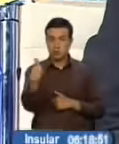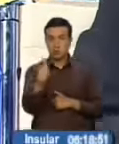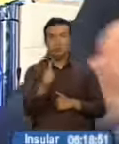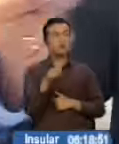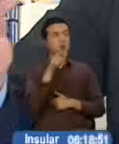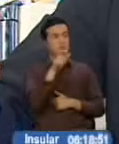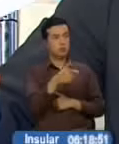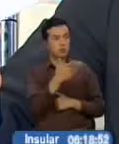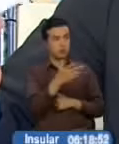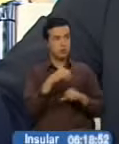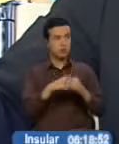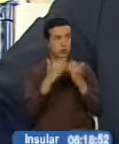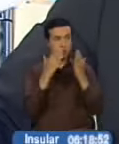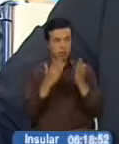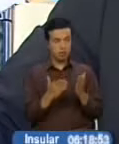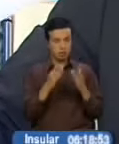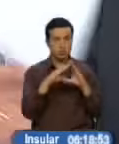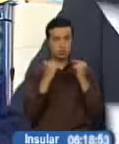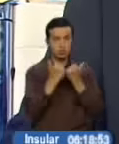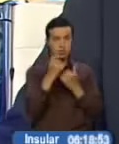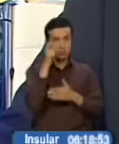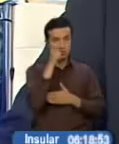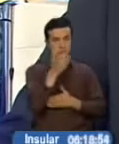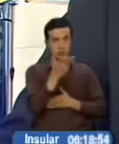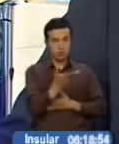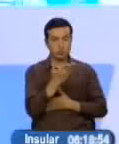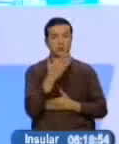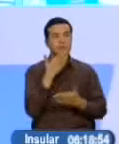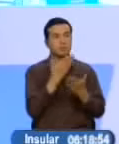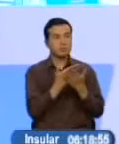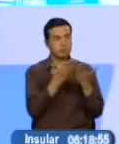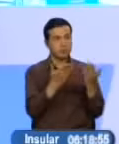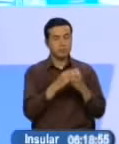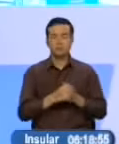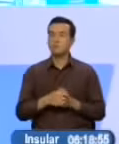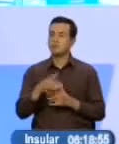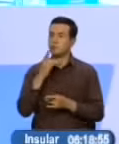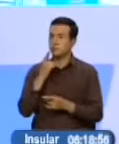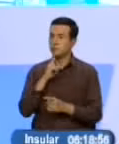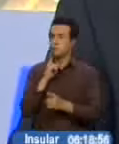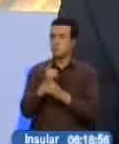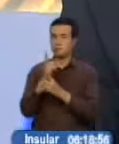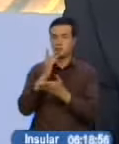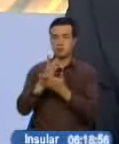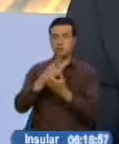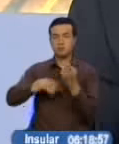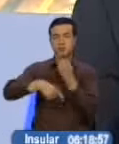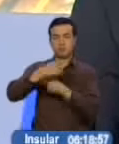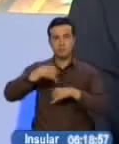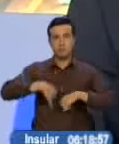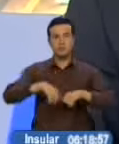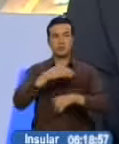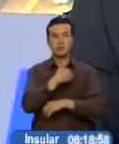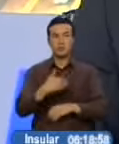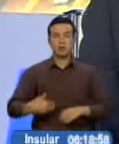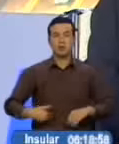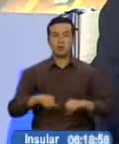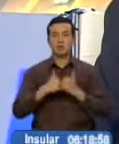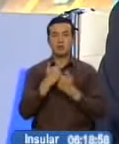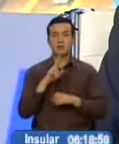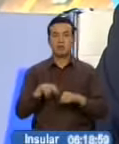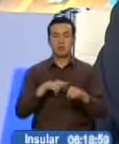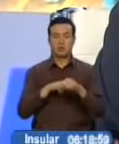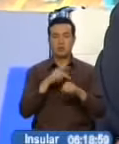su caso los asambleístas en la Comisión de Fiscalización. Muchas gracias, Carlos. Muchas gracias. Nosotros hacemos una pausa y regresamos ya con la presidenta de la Asamblea Nacional,